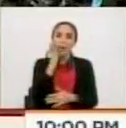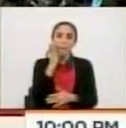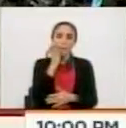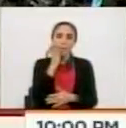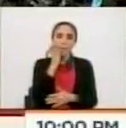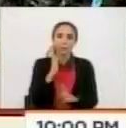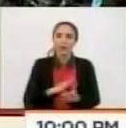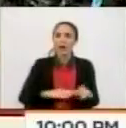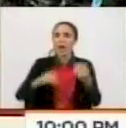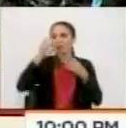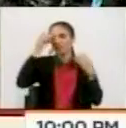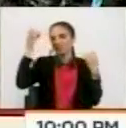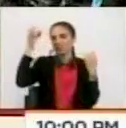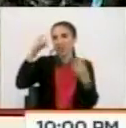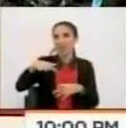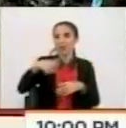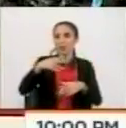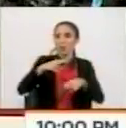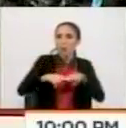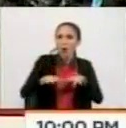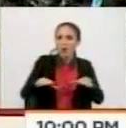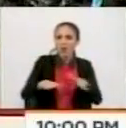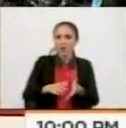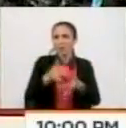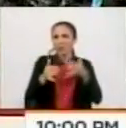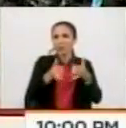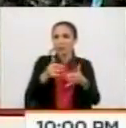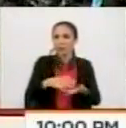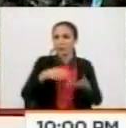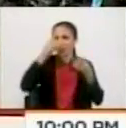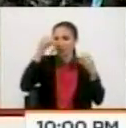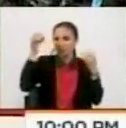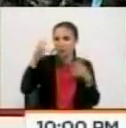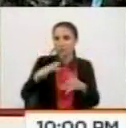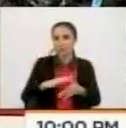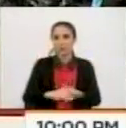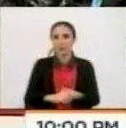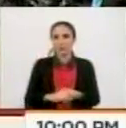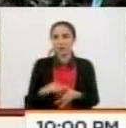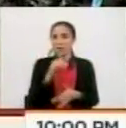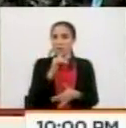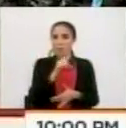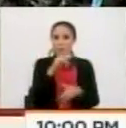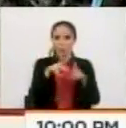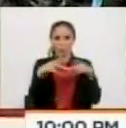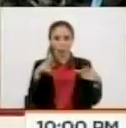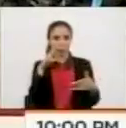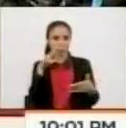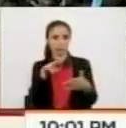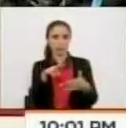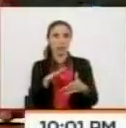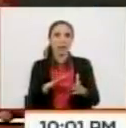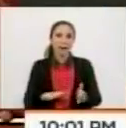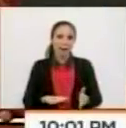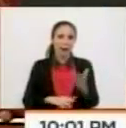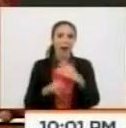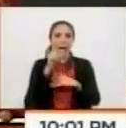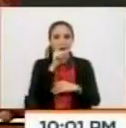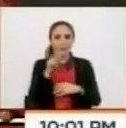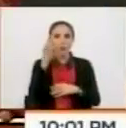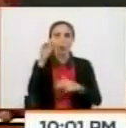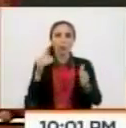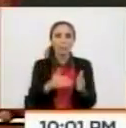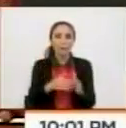medios. Fue un niño que dejaron abandonado en Panamá en el año 2015. Eso se llama operaciones de guerra